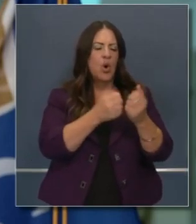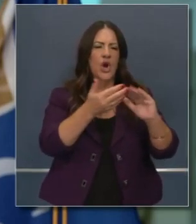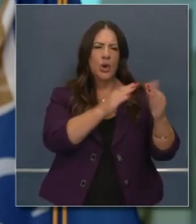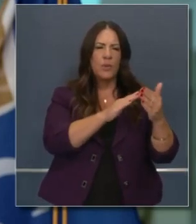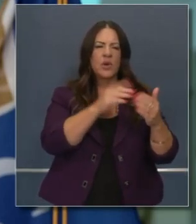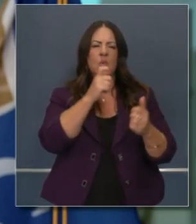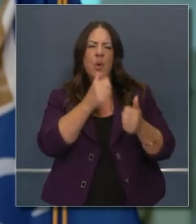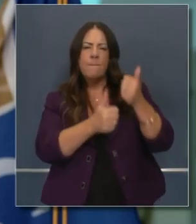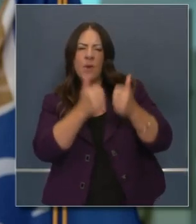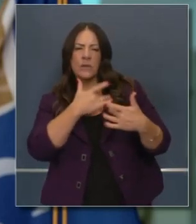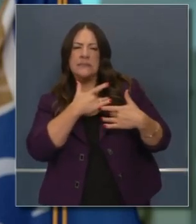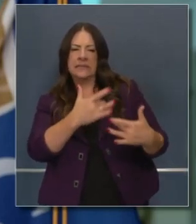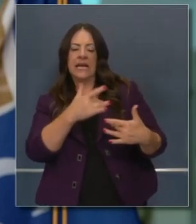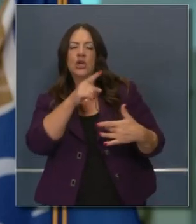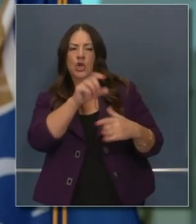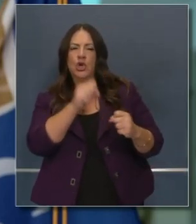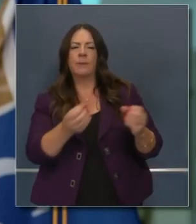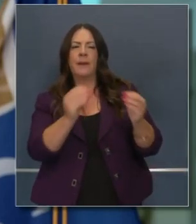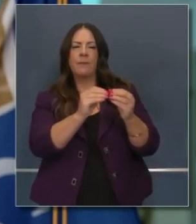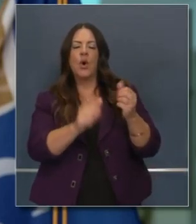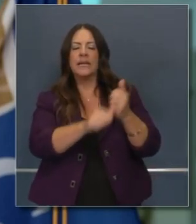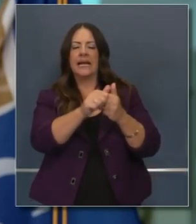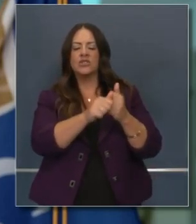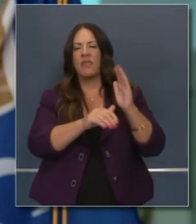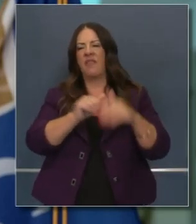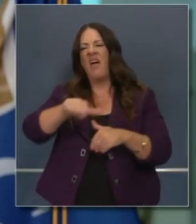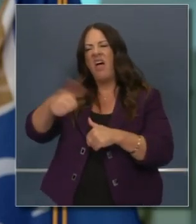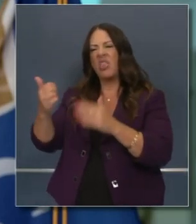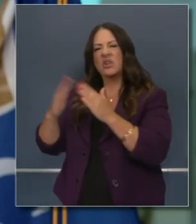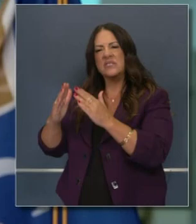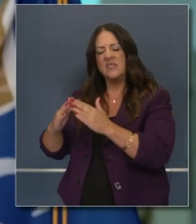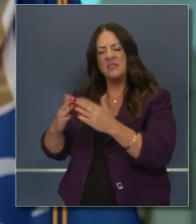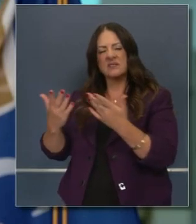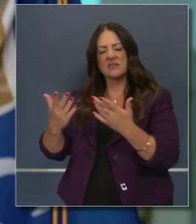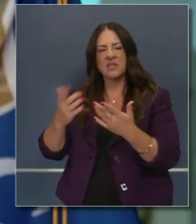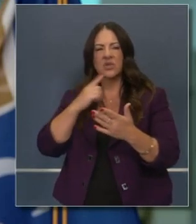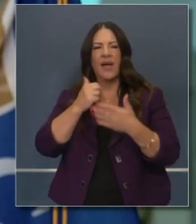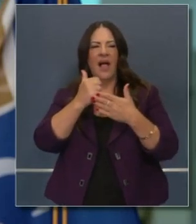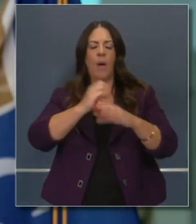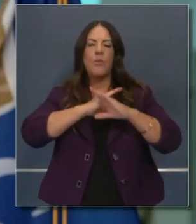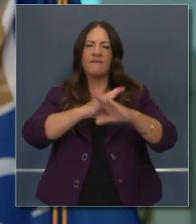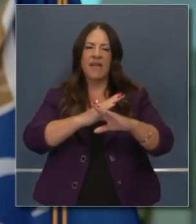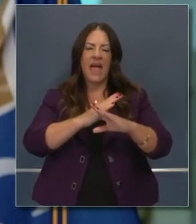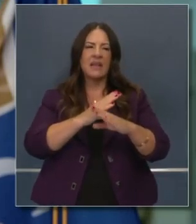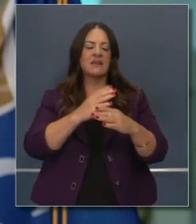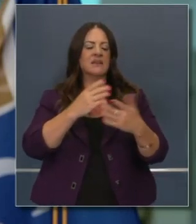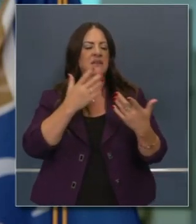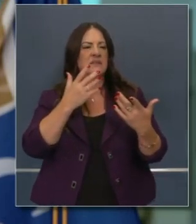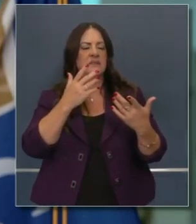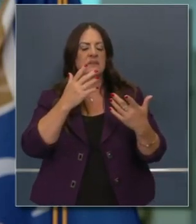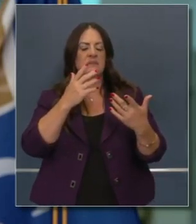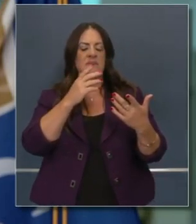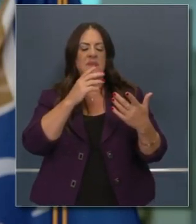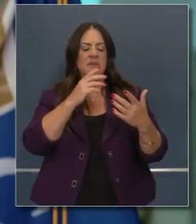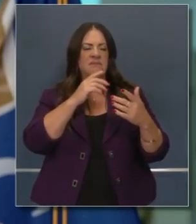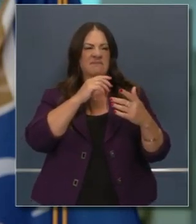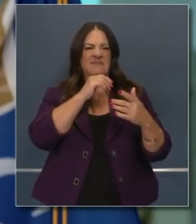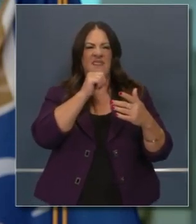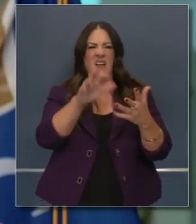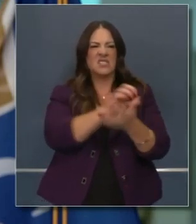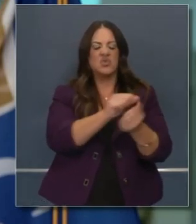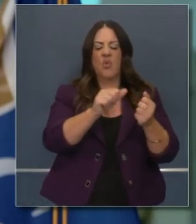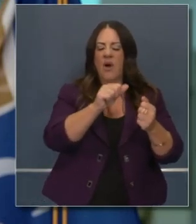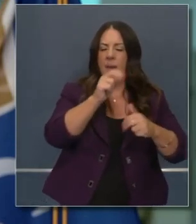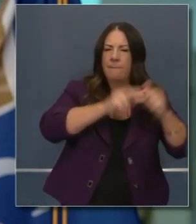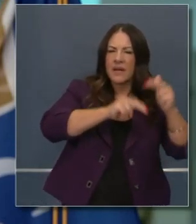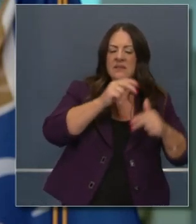perspectiva de comunidades que son las más vulnerables, que podrían verse más impactadas en cuanto a estructuras o vidas perdidas.